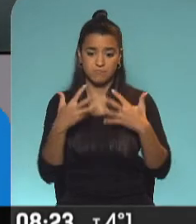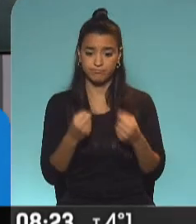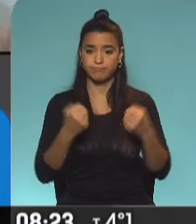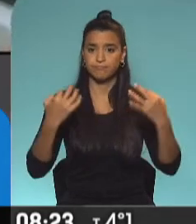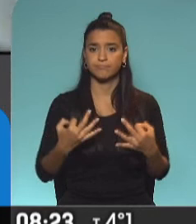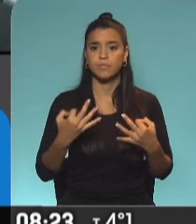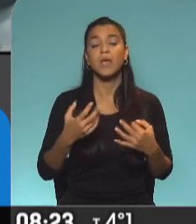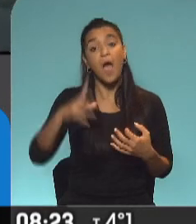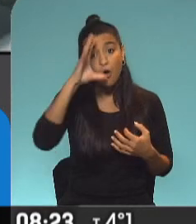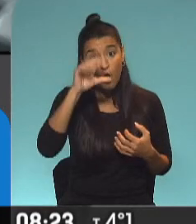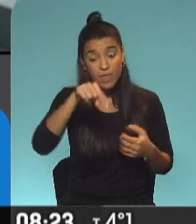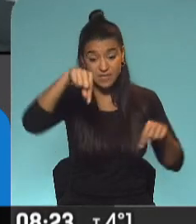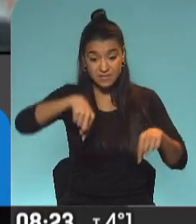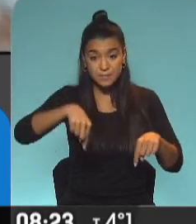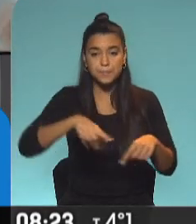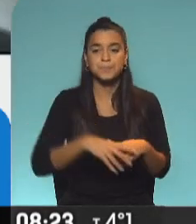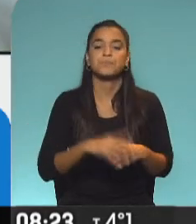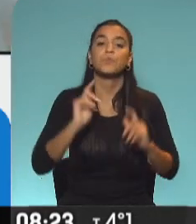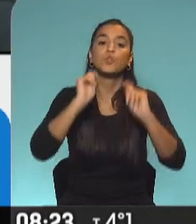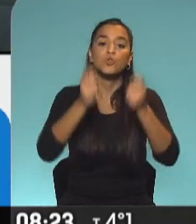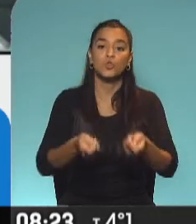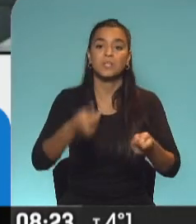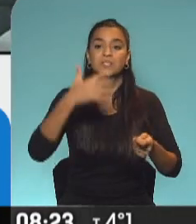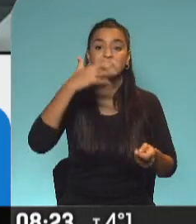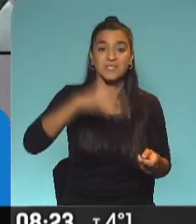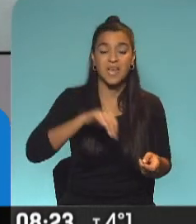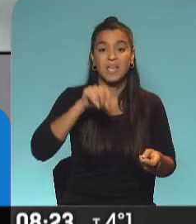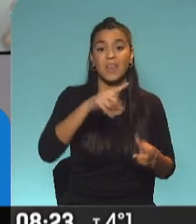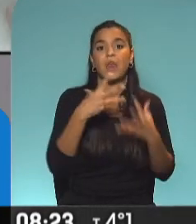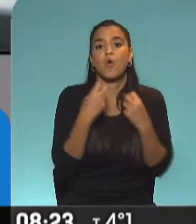recuperados y recordar que en este caso la donación de sangre del